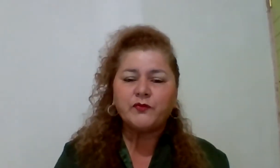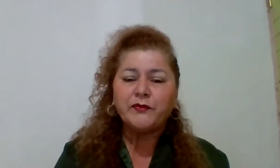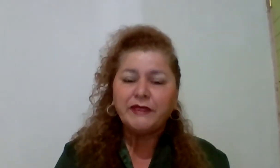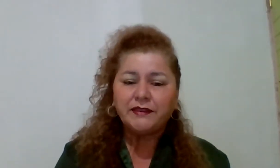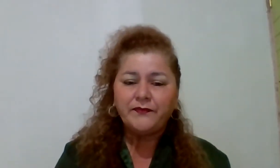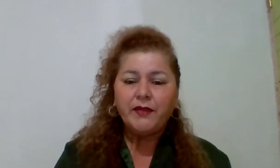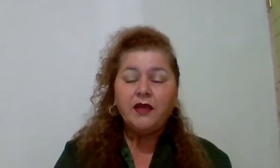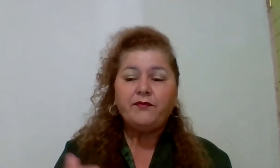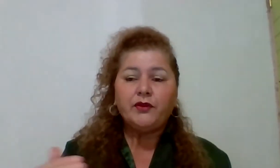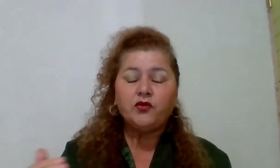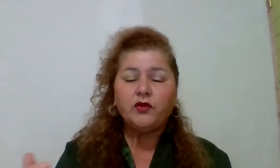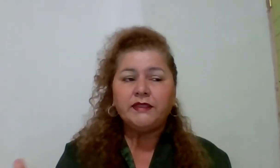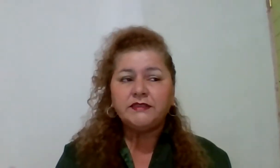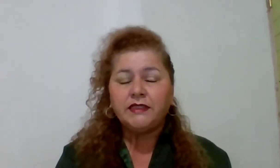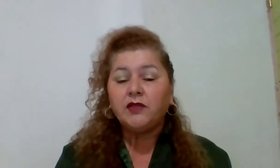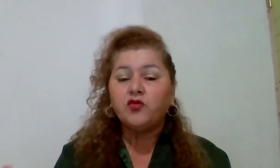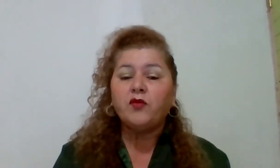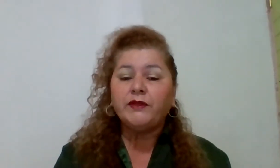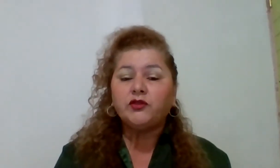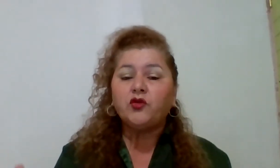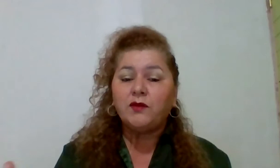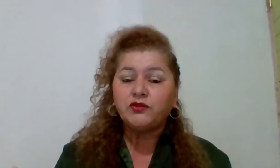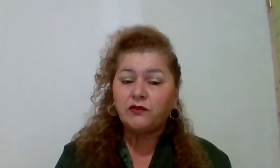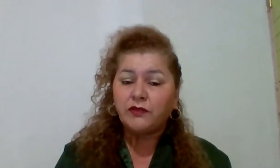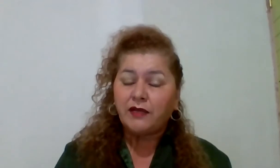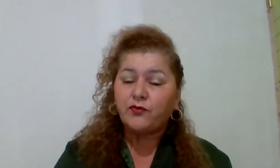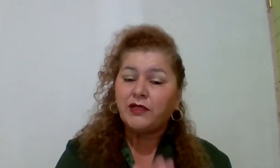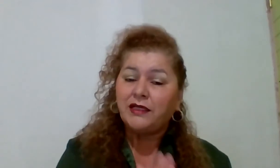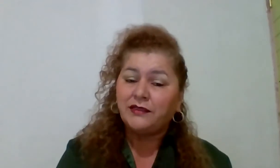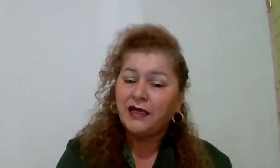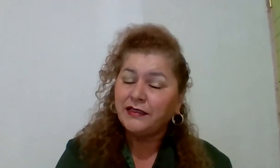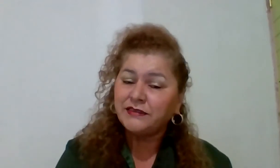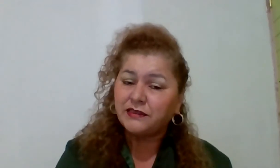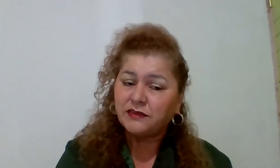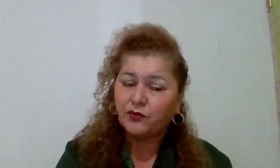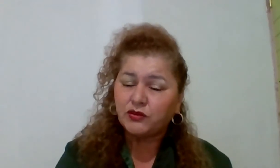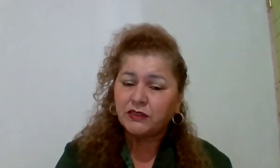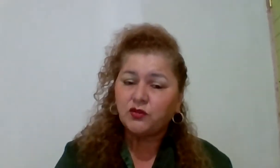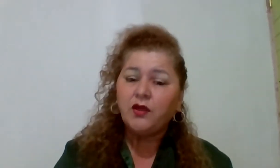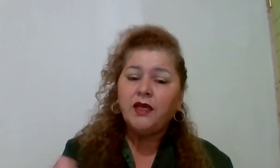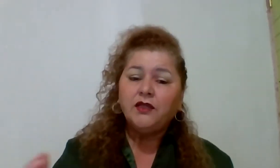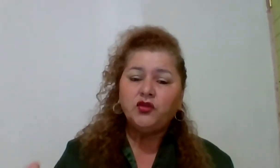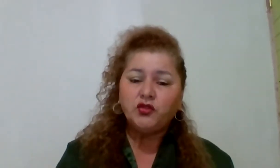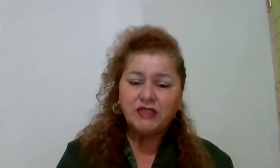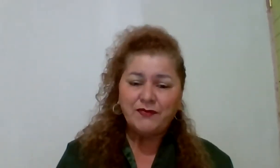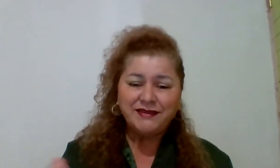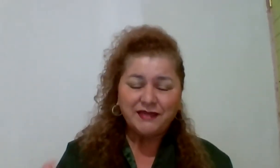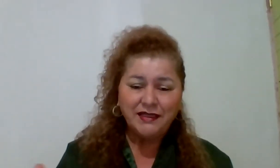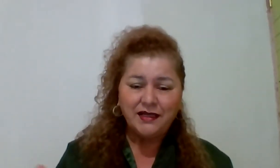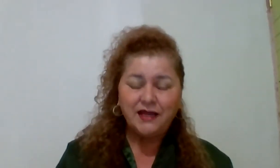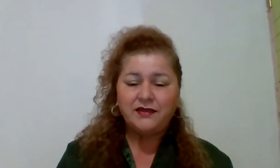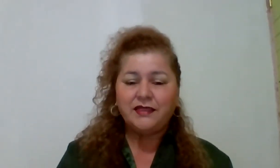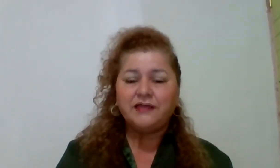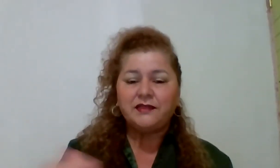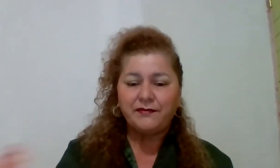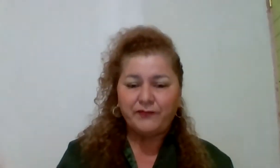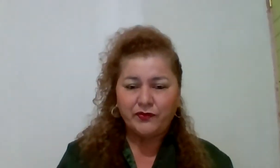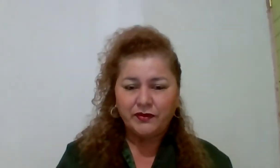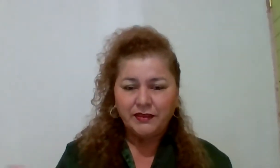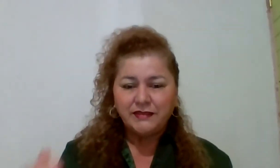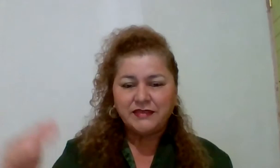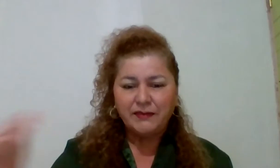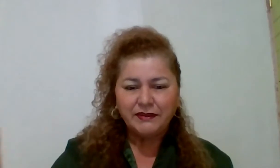no los permite, pero en algún momento lo vamos a lograr, porque la idea es que este proceso se mantenga en el